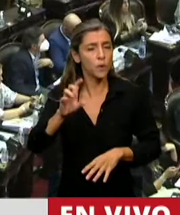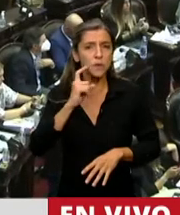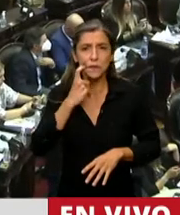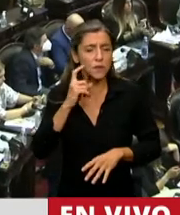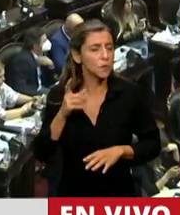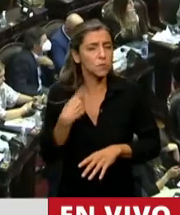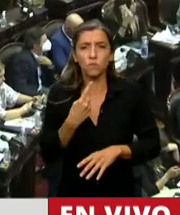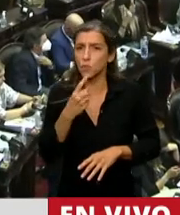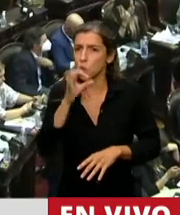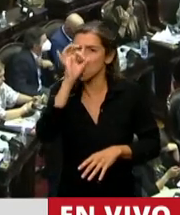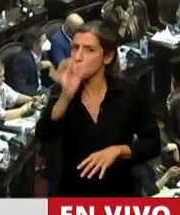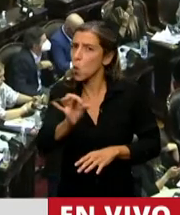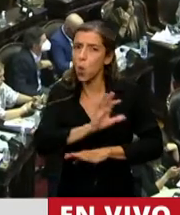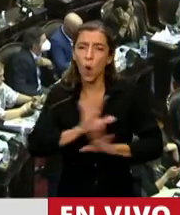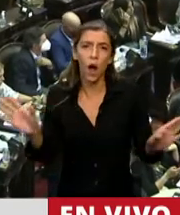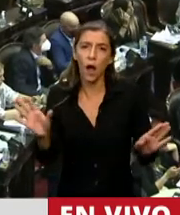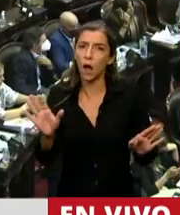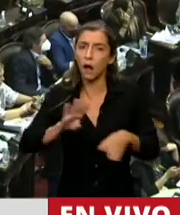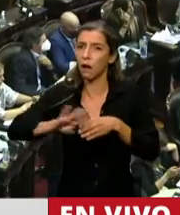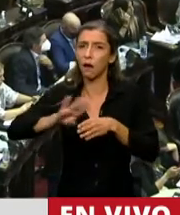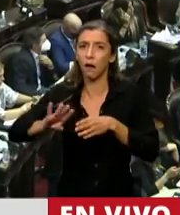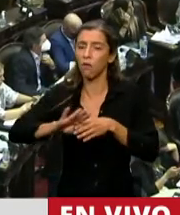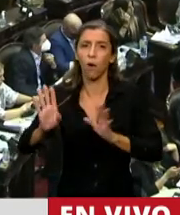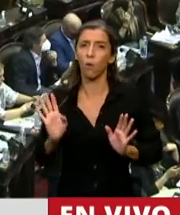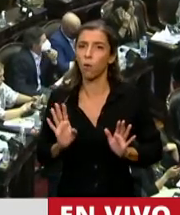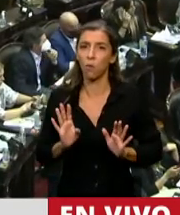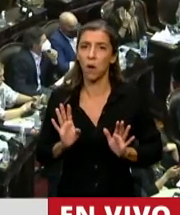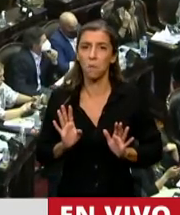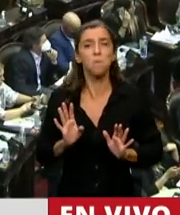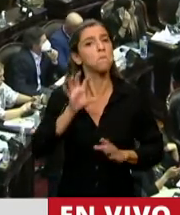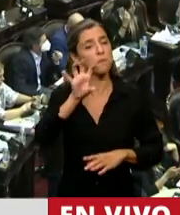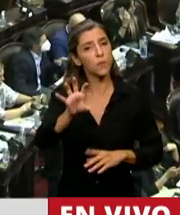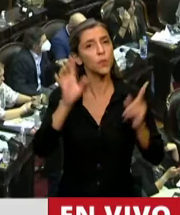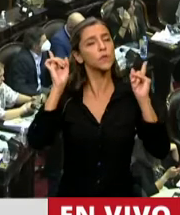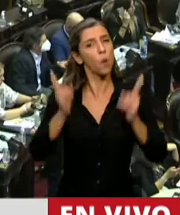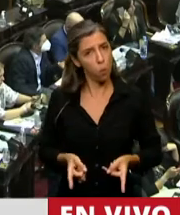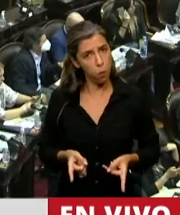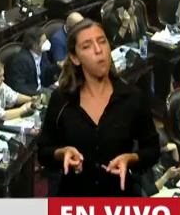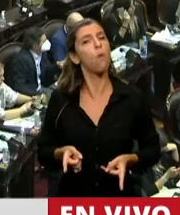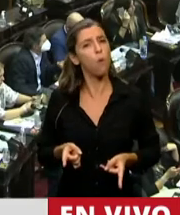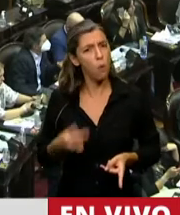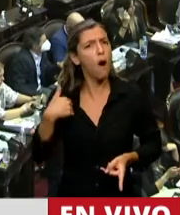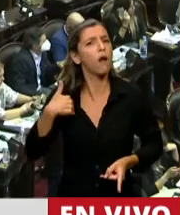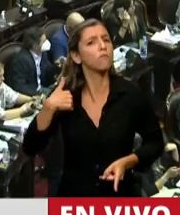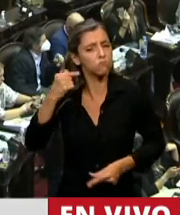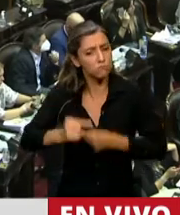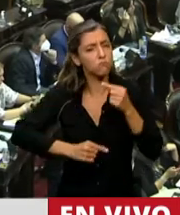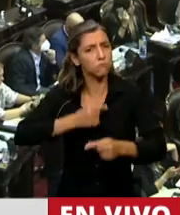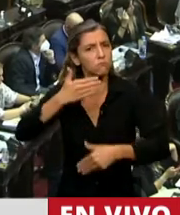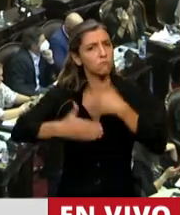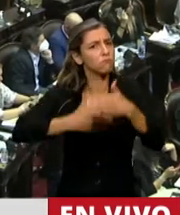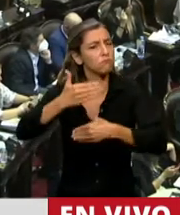ha tomado una deuda. Y no por eso la provincia no ha podido tener crecimiento